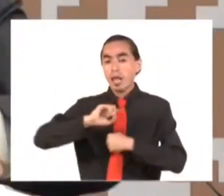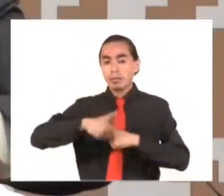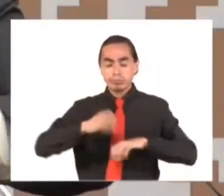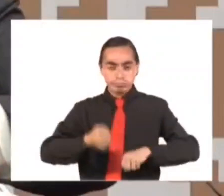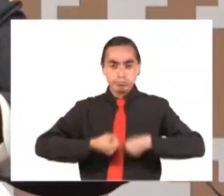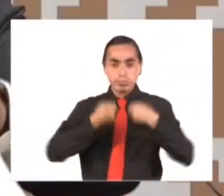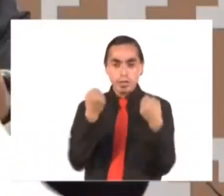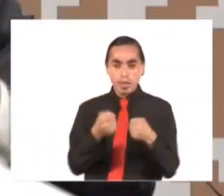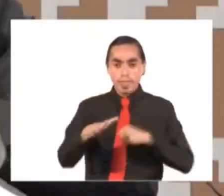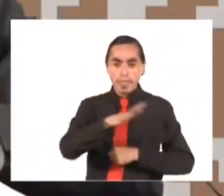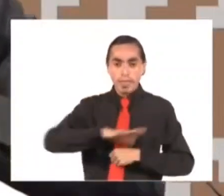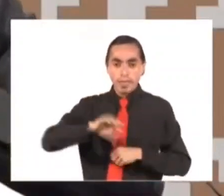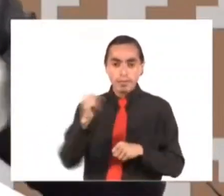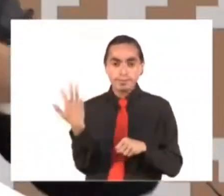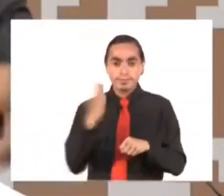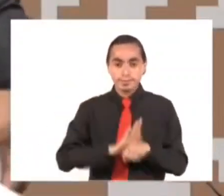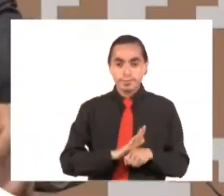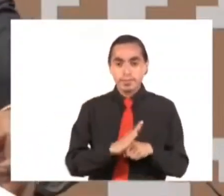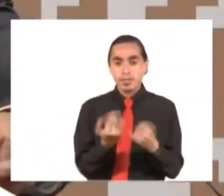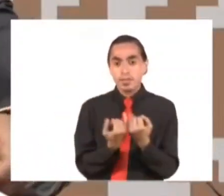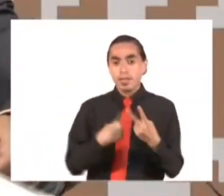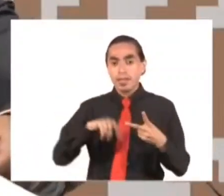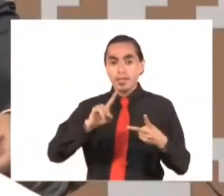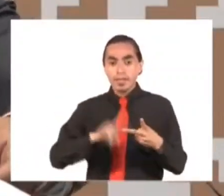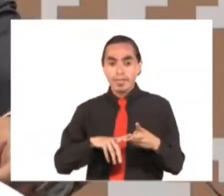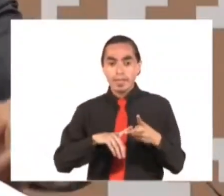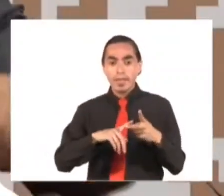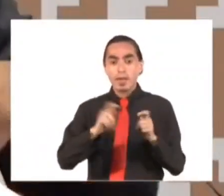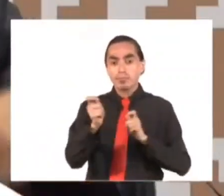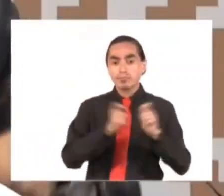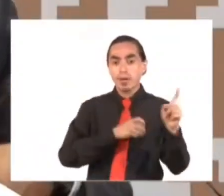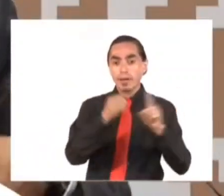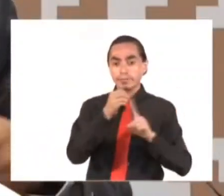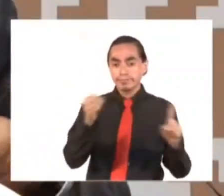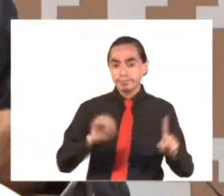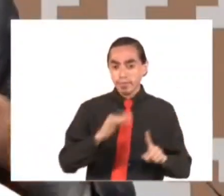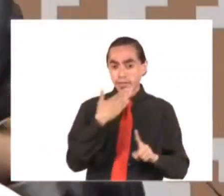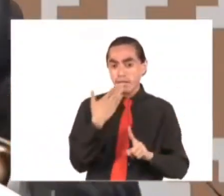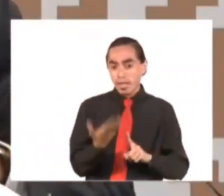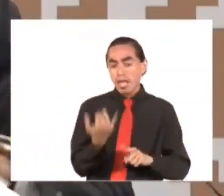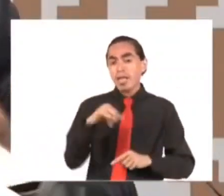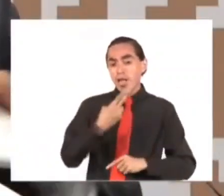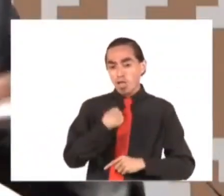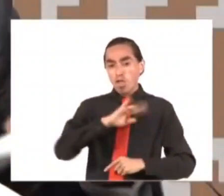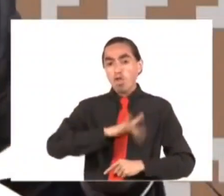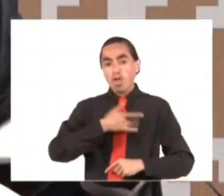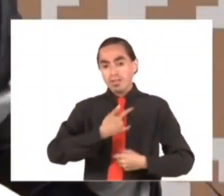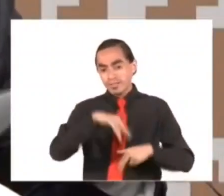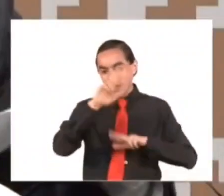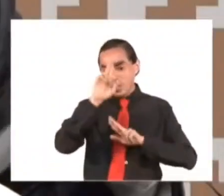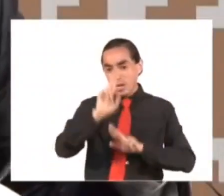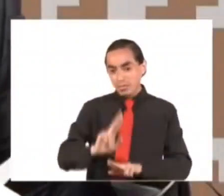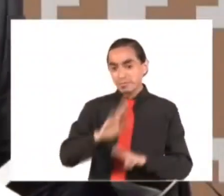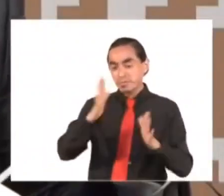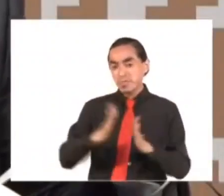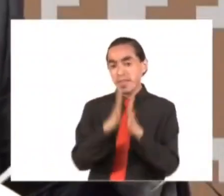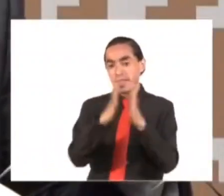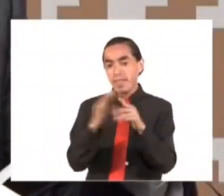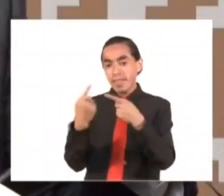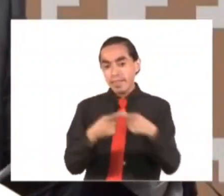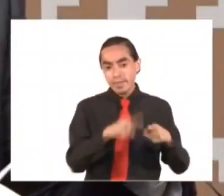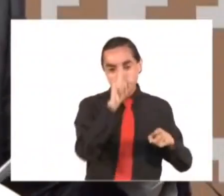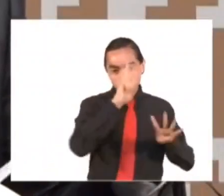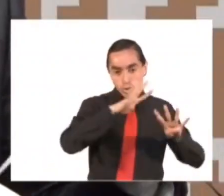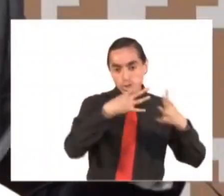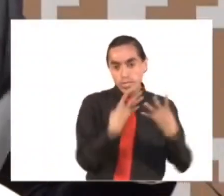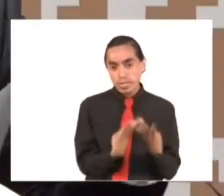las áreas administrativas y de gestión, por lo que hemos tenido el honor de participar en diversos consejos y sociedades. Quiero